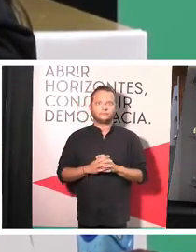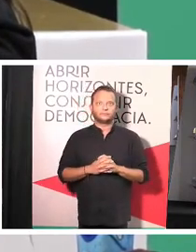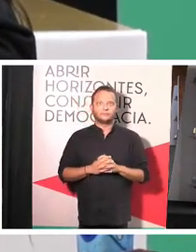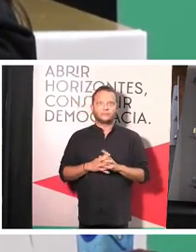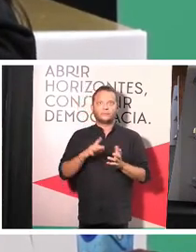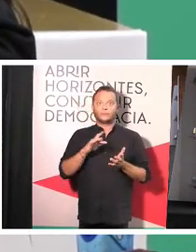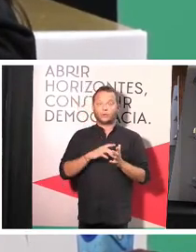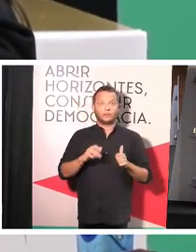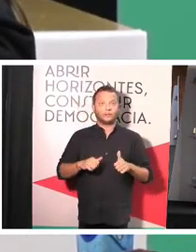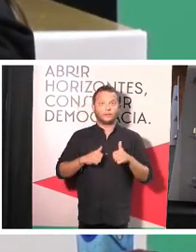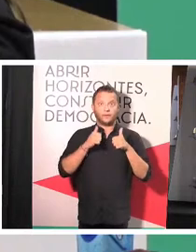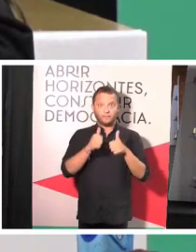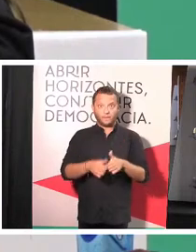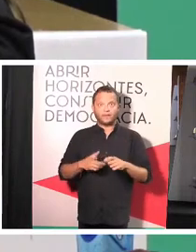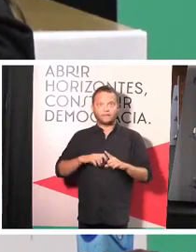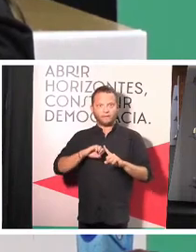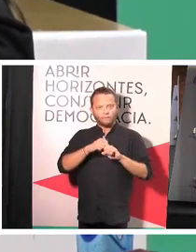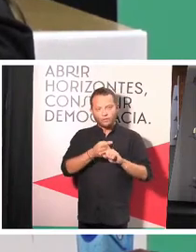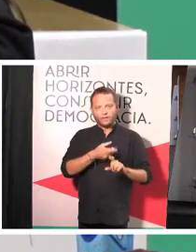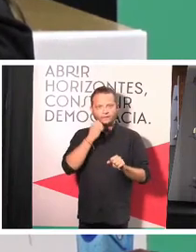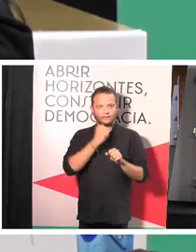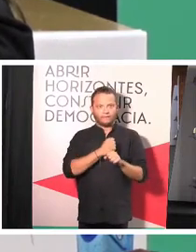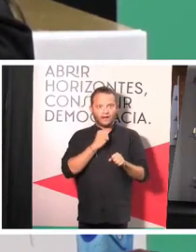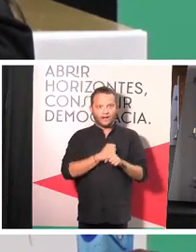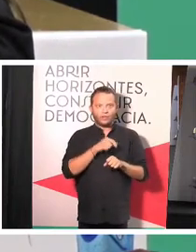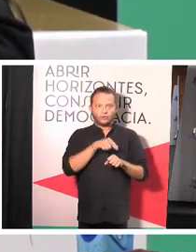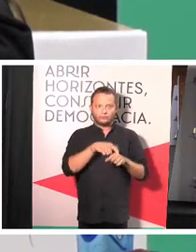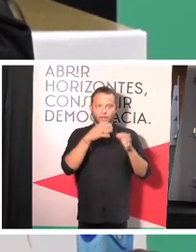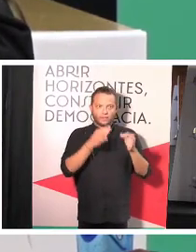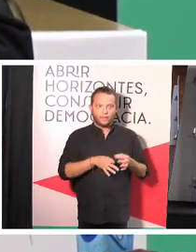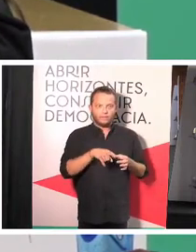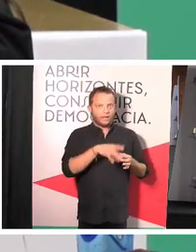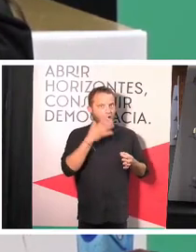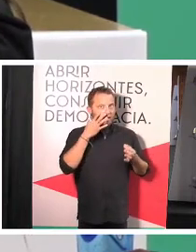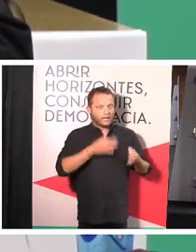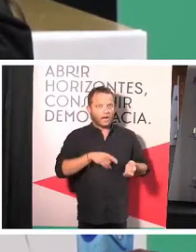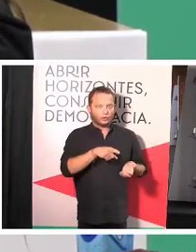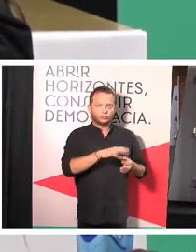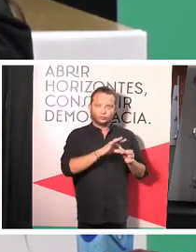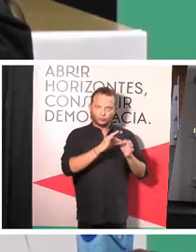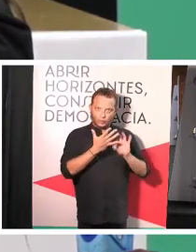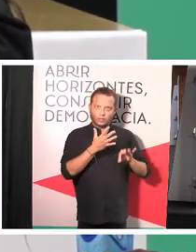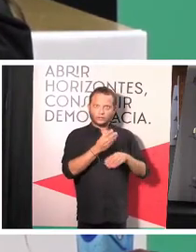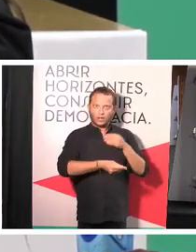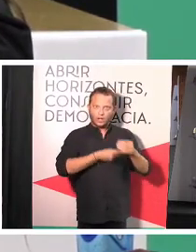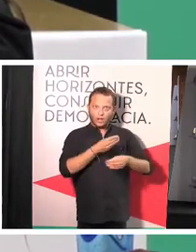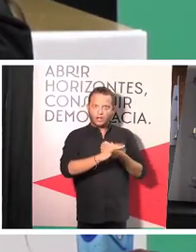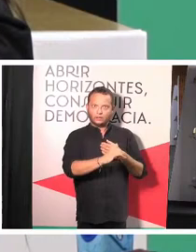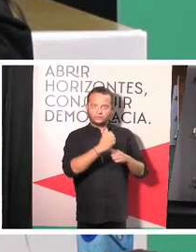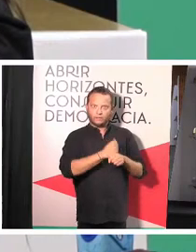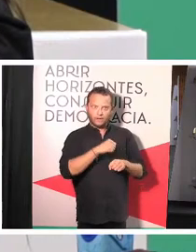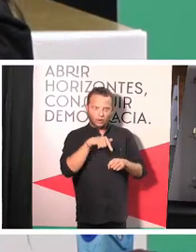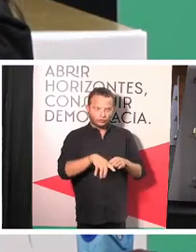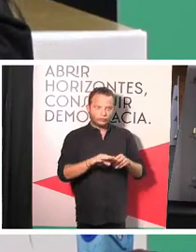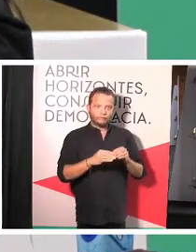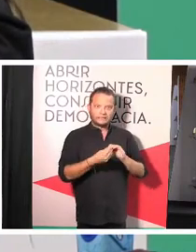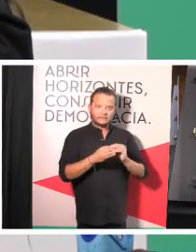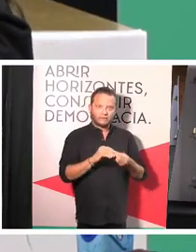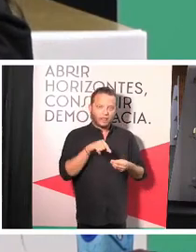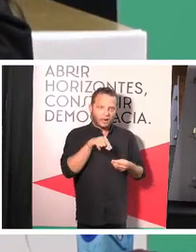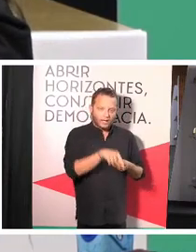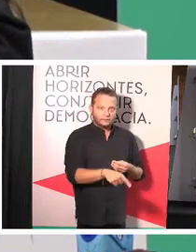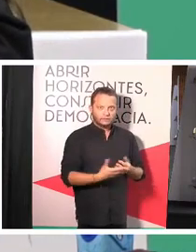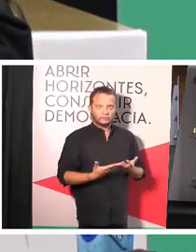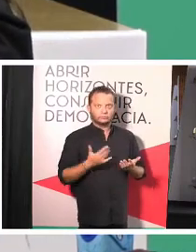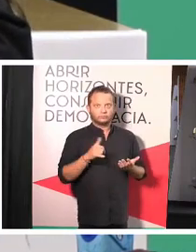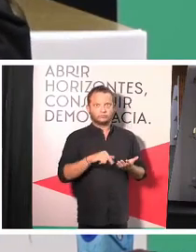Y empieza pues, también a forzar a los trabajadores a entender que son realmente afortunados de lo que tienen, que esto es flexibilidad y que